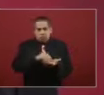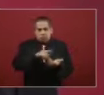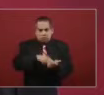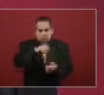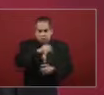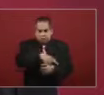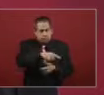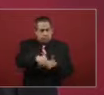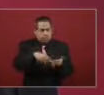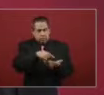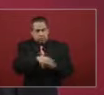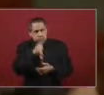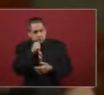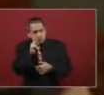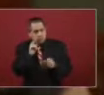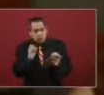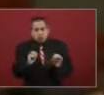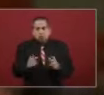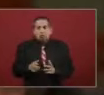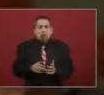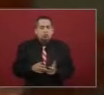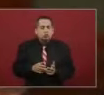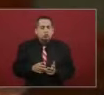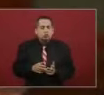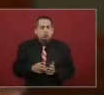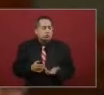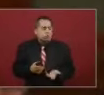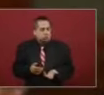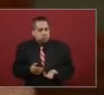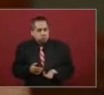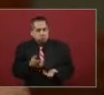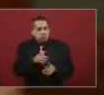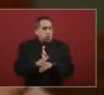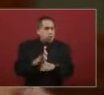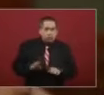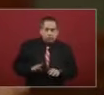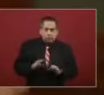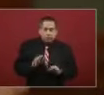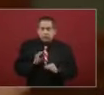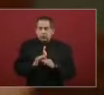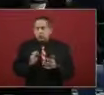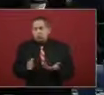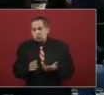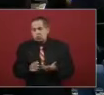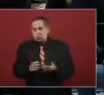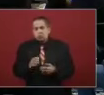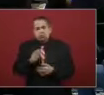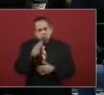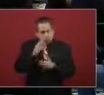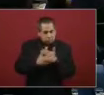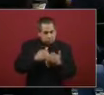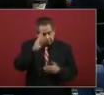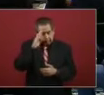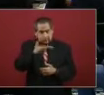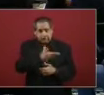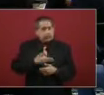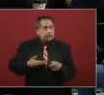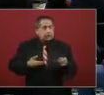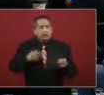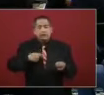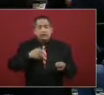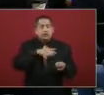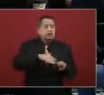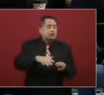lugar, no vemos cómo está el beneficio. Por lo menos, señor presidente, los